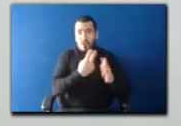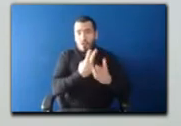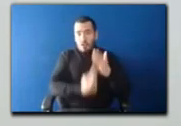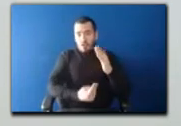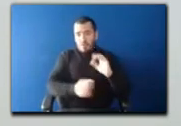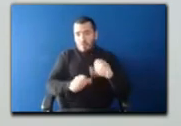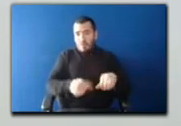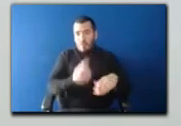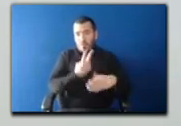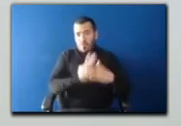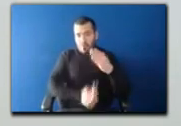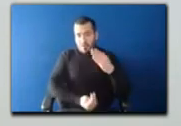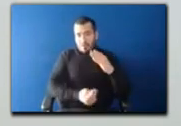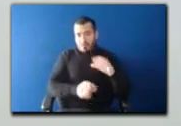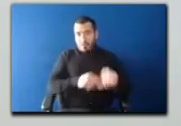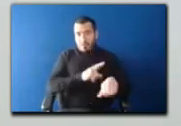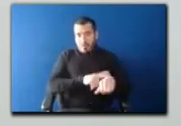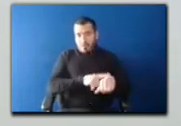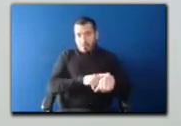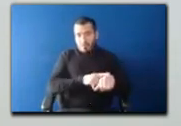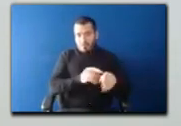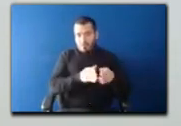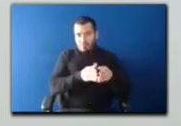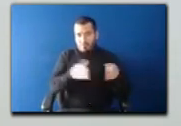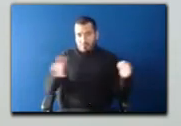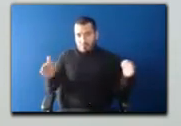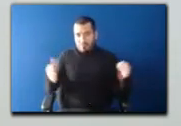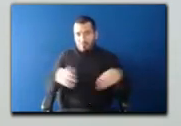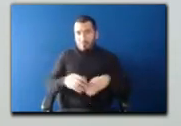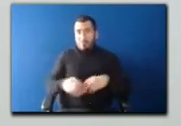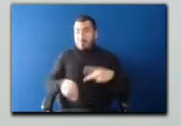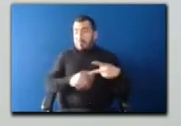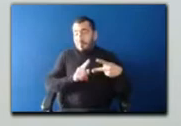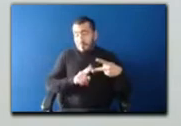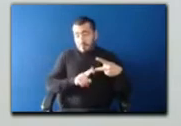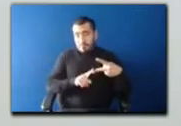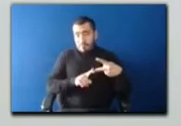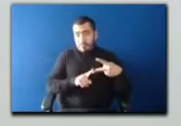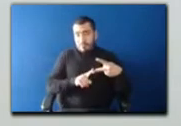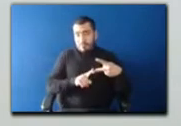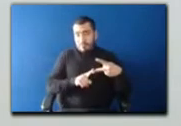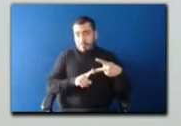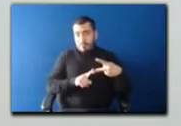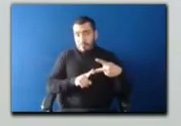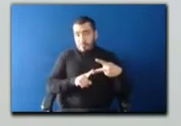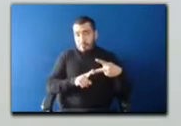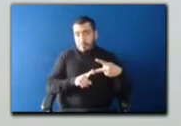que estuvo en periodo de mora. Lo segundo es,